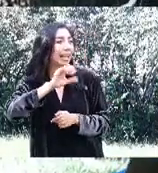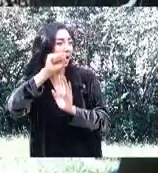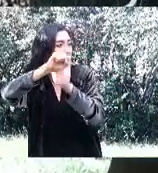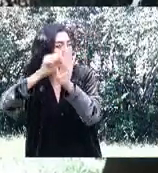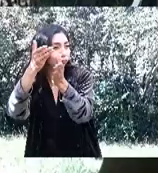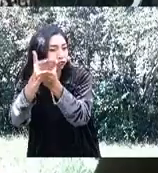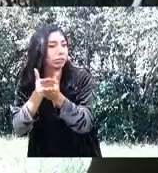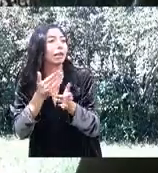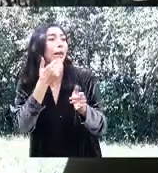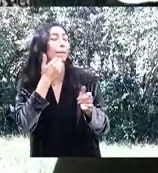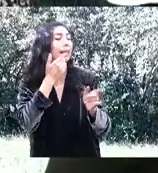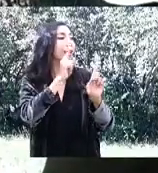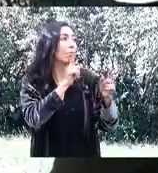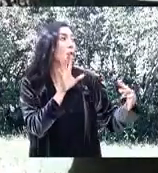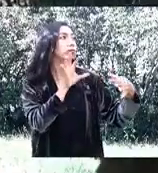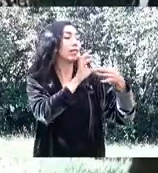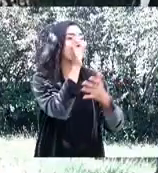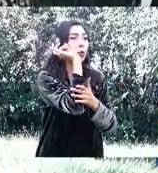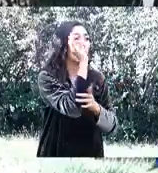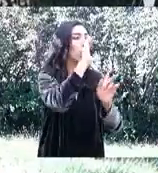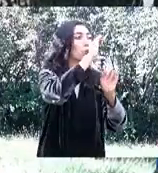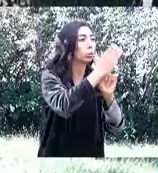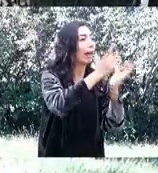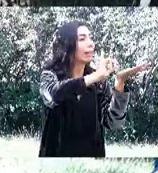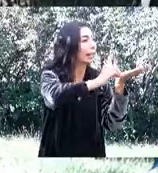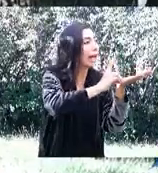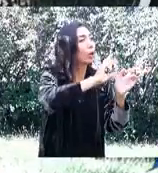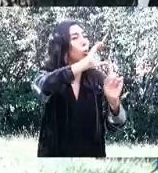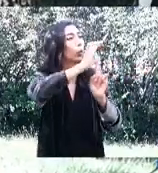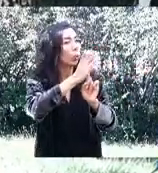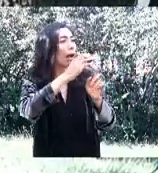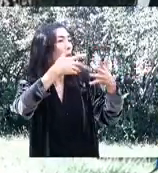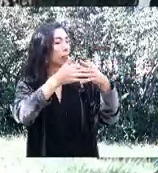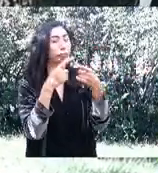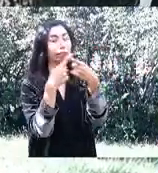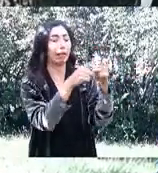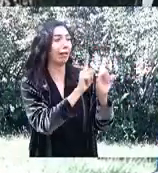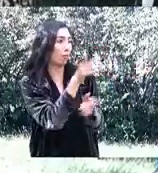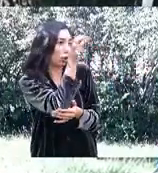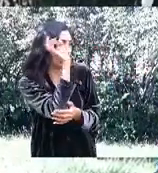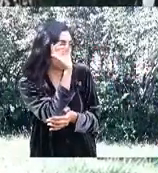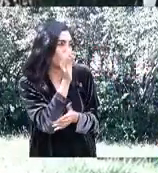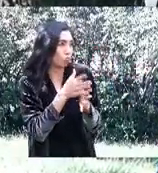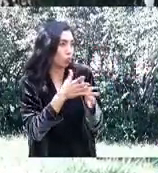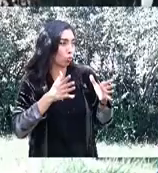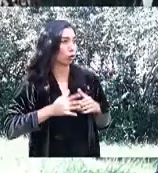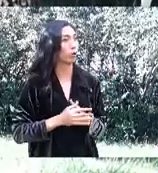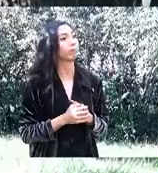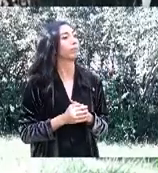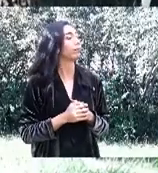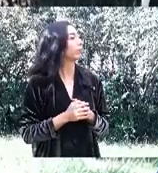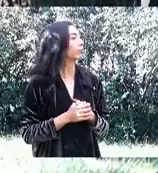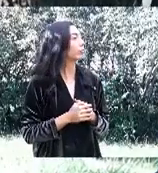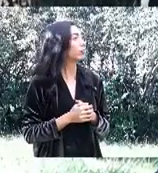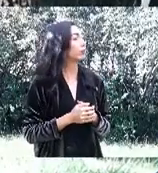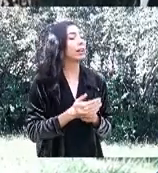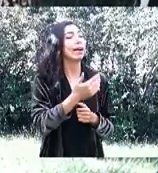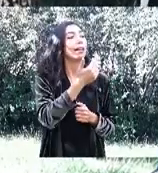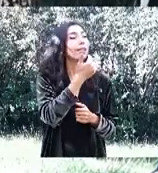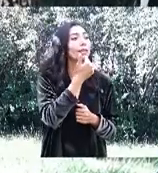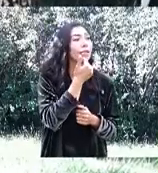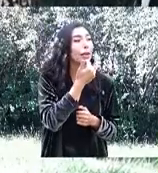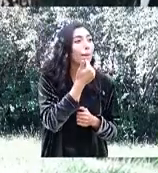digital con cultura regenerativa tenemos mucho trabajo por delante y la última patita que quería decir que eran tres conceptos